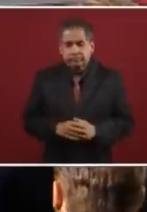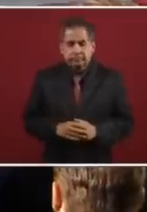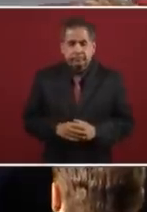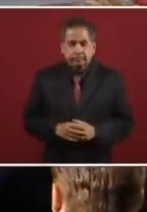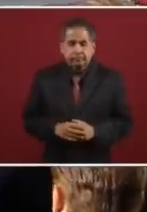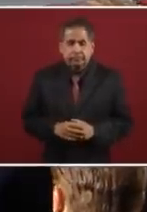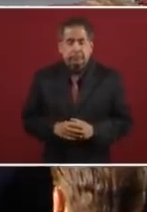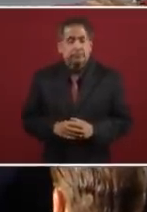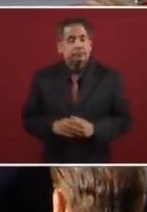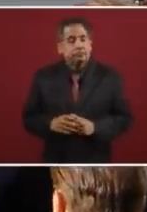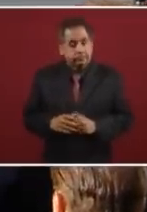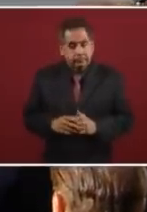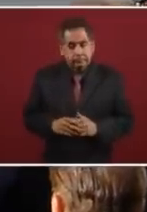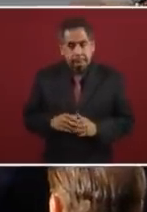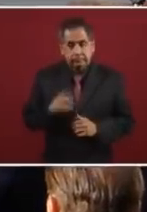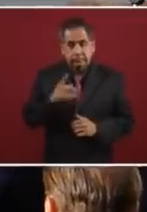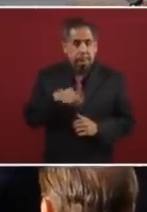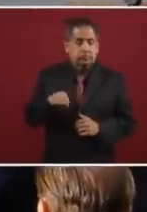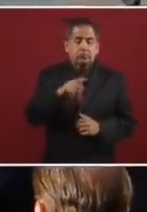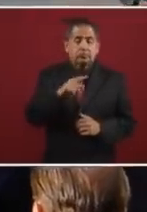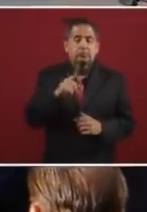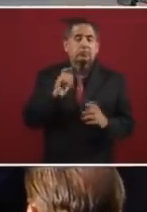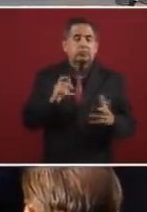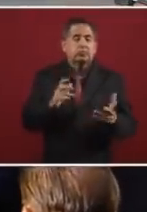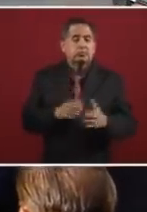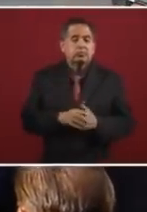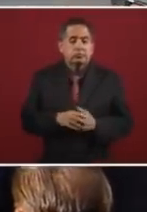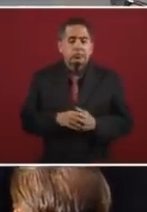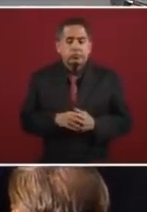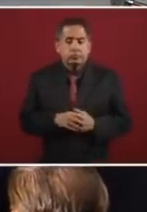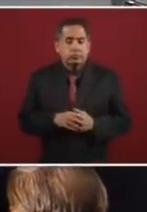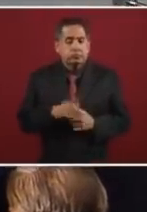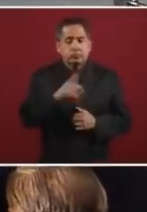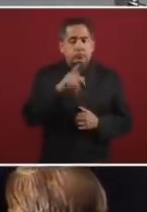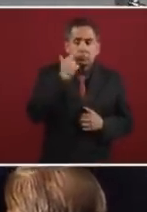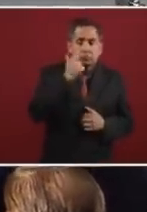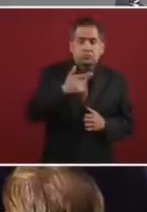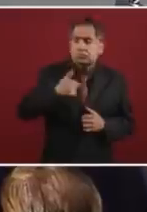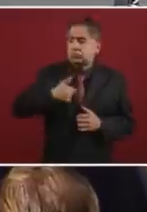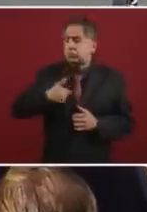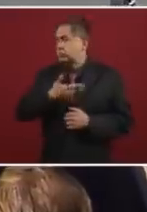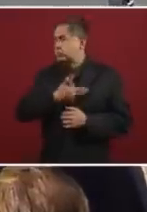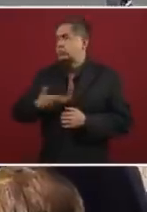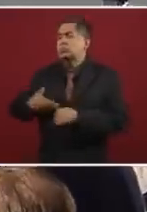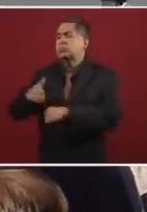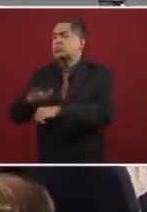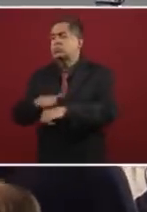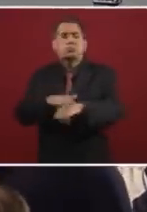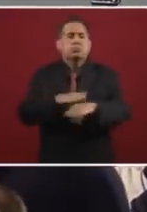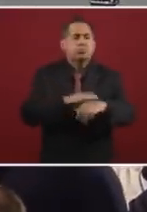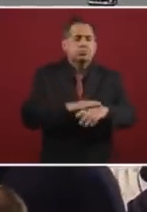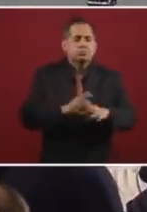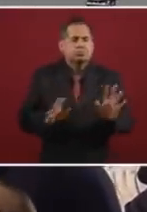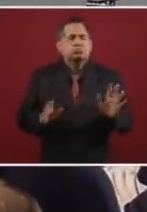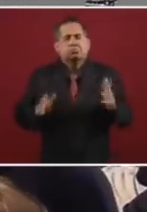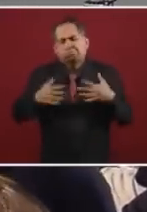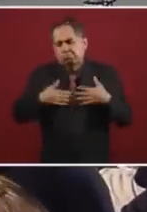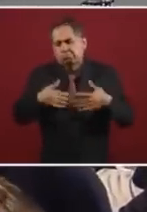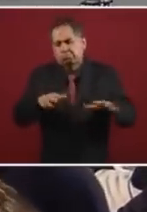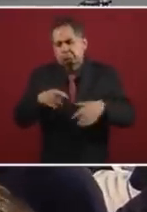no quieren que el presidente ser que convoque pero no me impiden